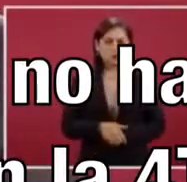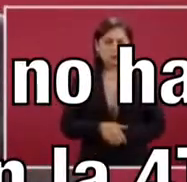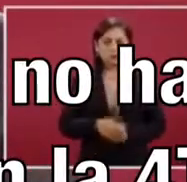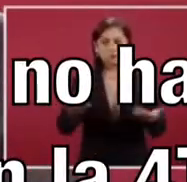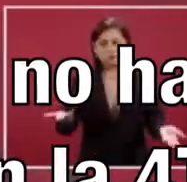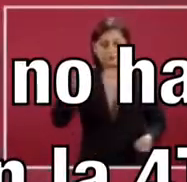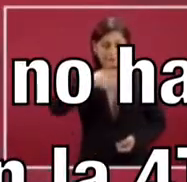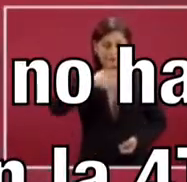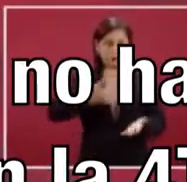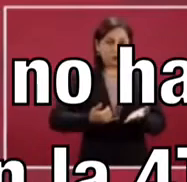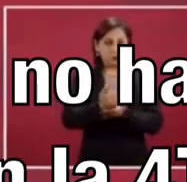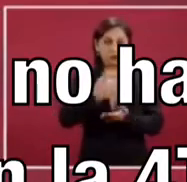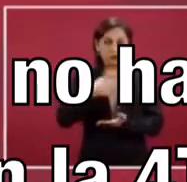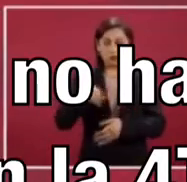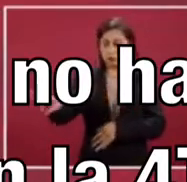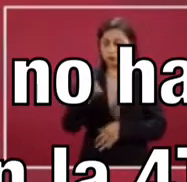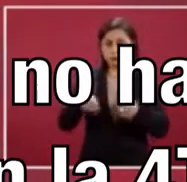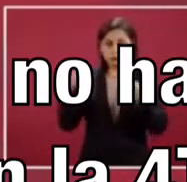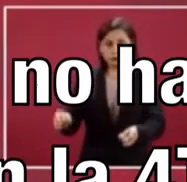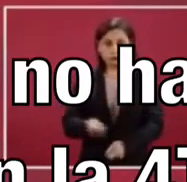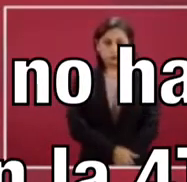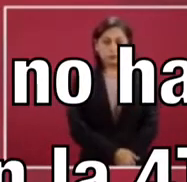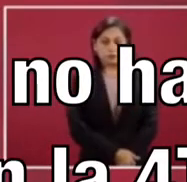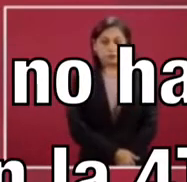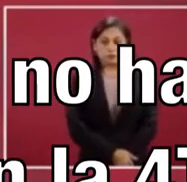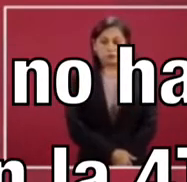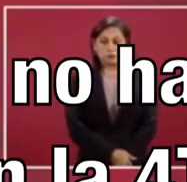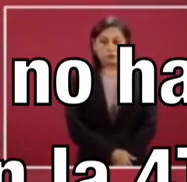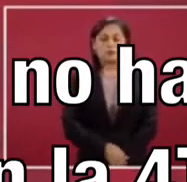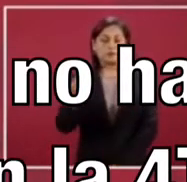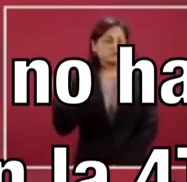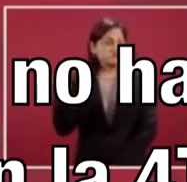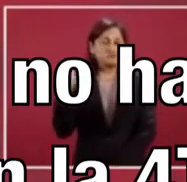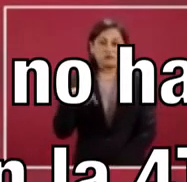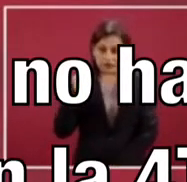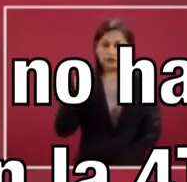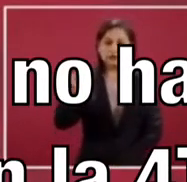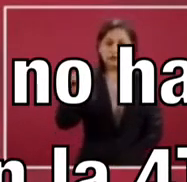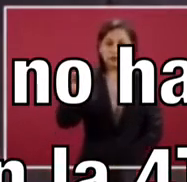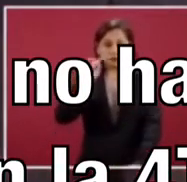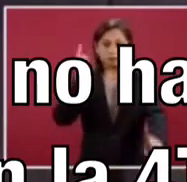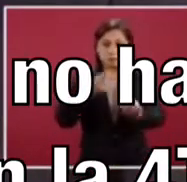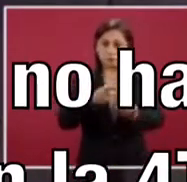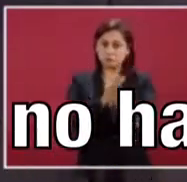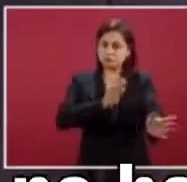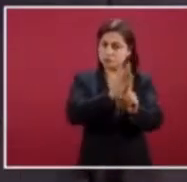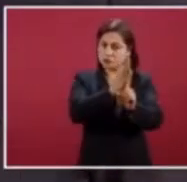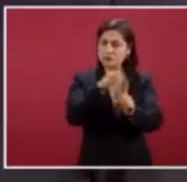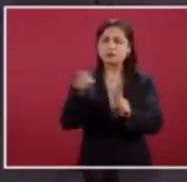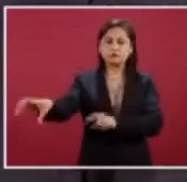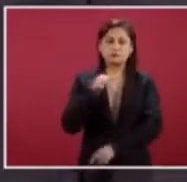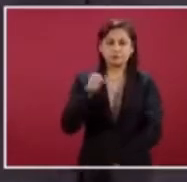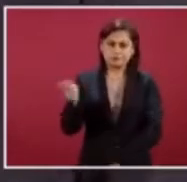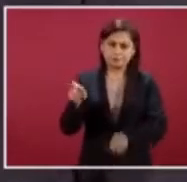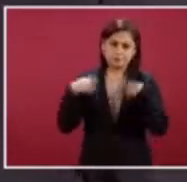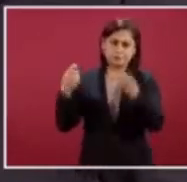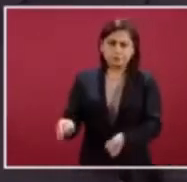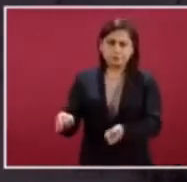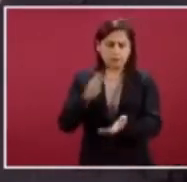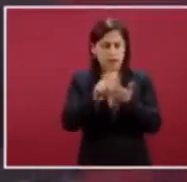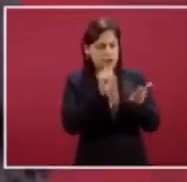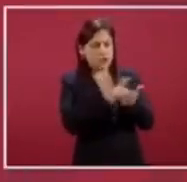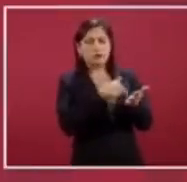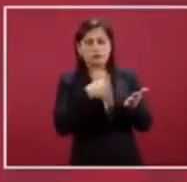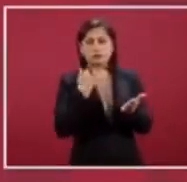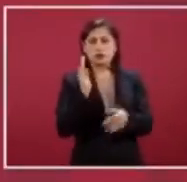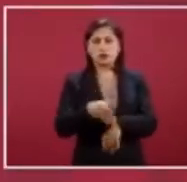toca nombrarlo. Sí, es una asignación directa porque así está en la ley y lo conozco. ¿Y saben qué es